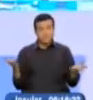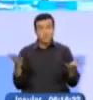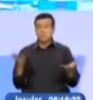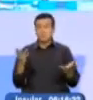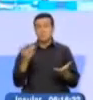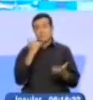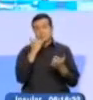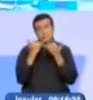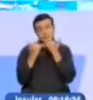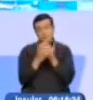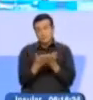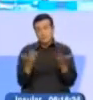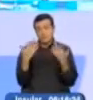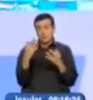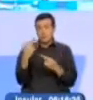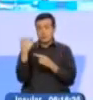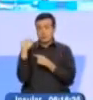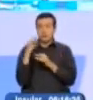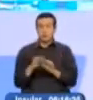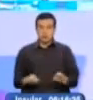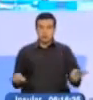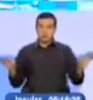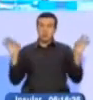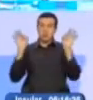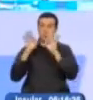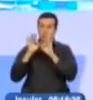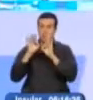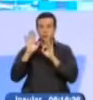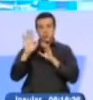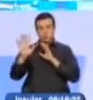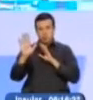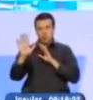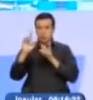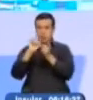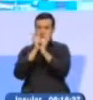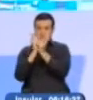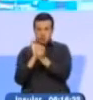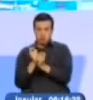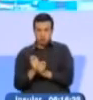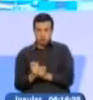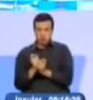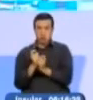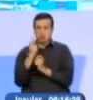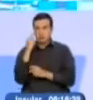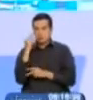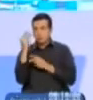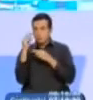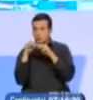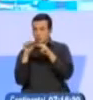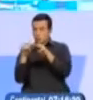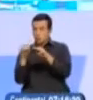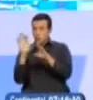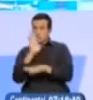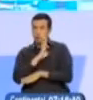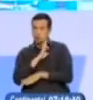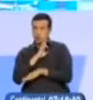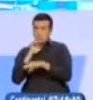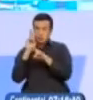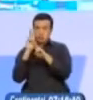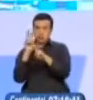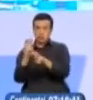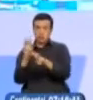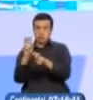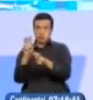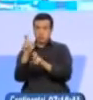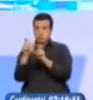distintas razones. Y creo que nos corresponde de las dos vías, ajustar métodos y mejorar las técnicas de investigación